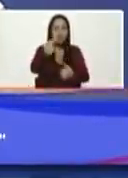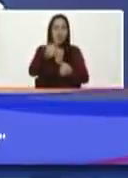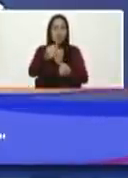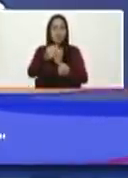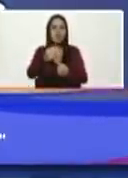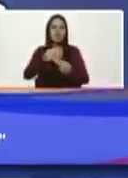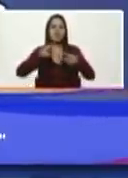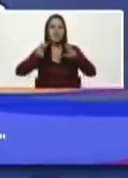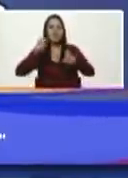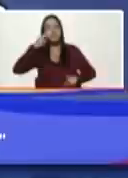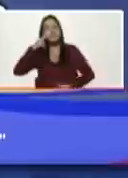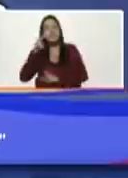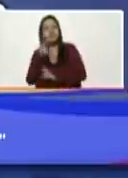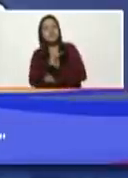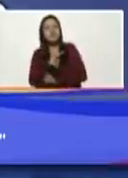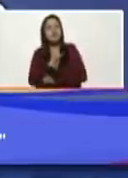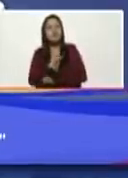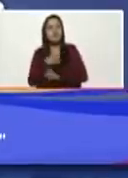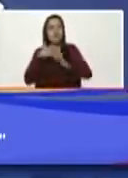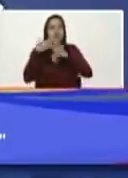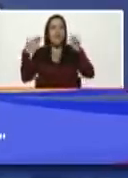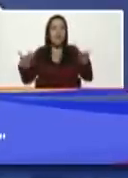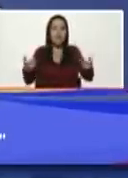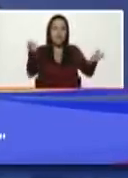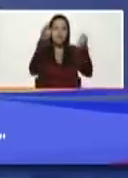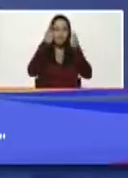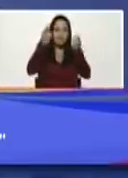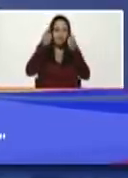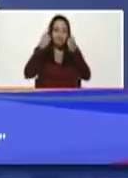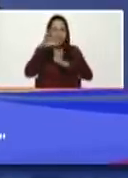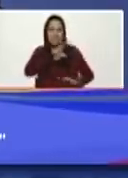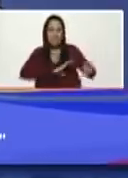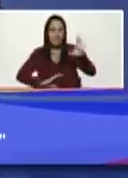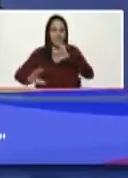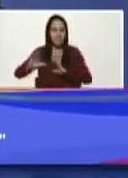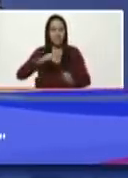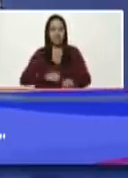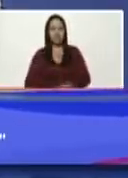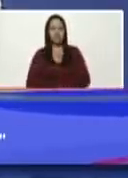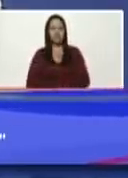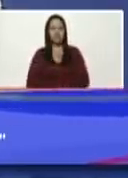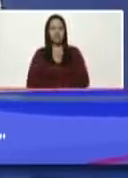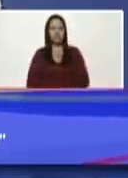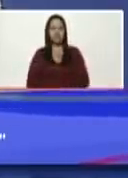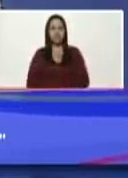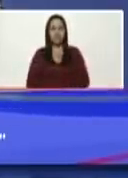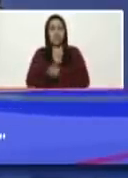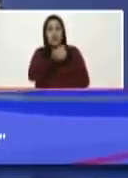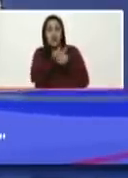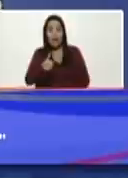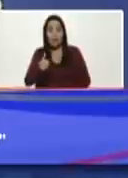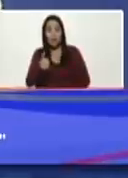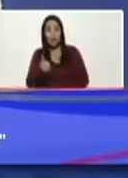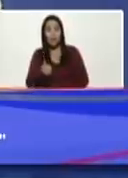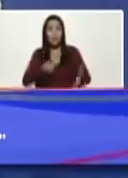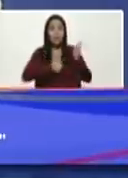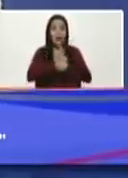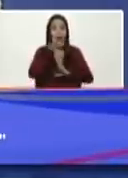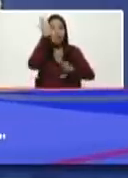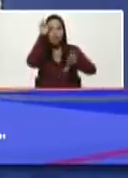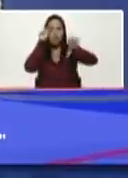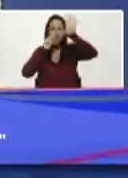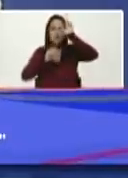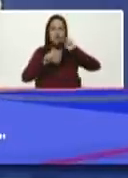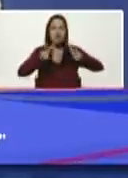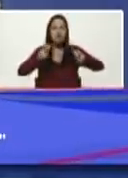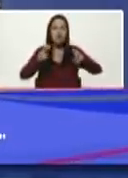una nueva visión y con una gran formación científica. cada vez más actualizada.